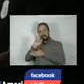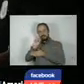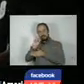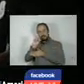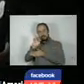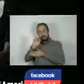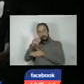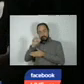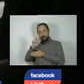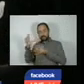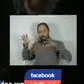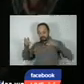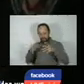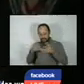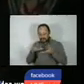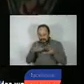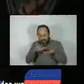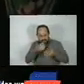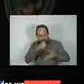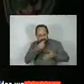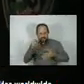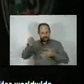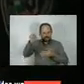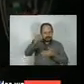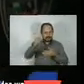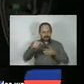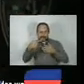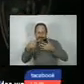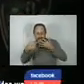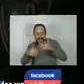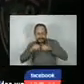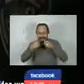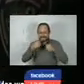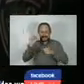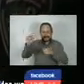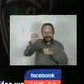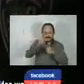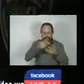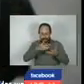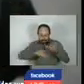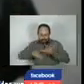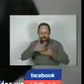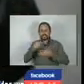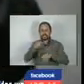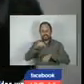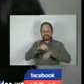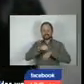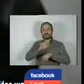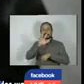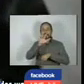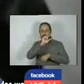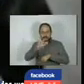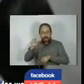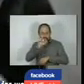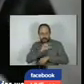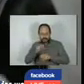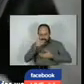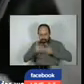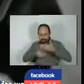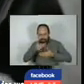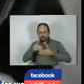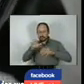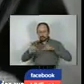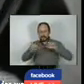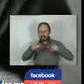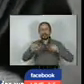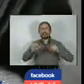compartieron su información sobre bandas delictivas para hacer este operativo que ha durado tres semanas. En concreto, se supo